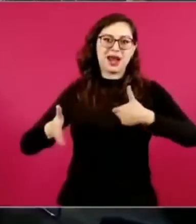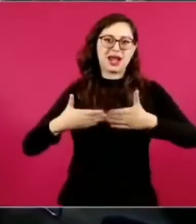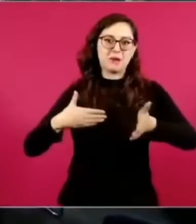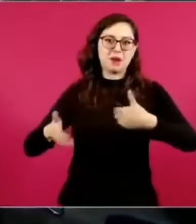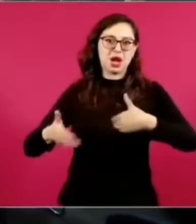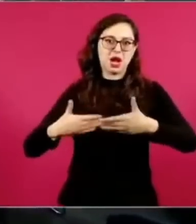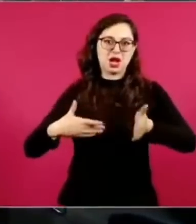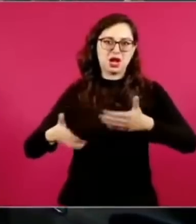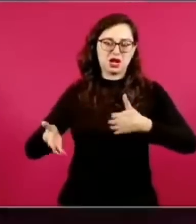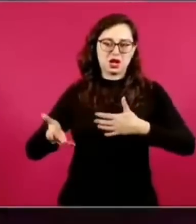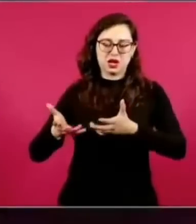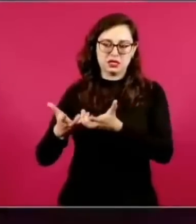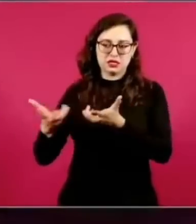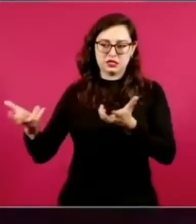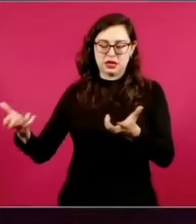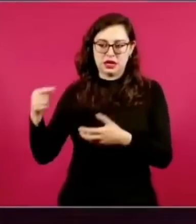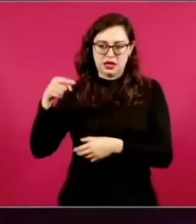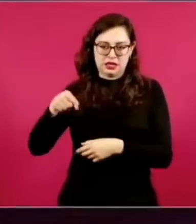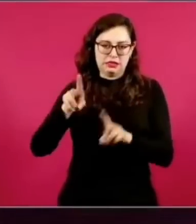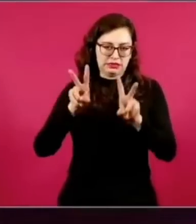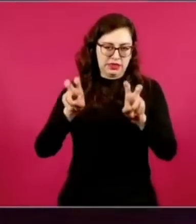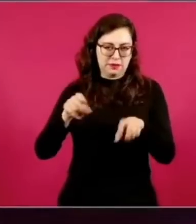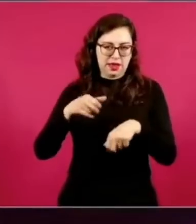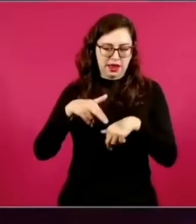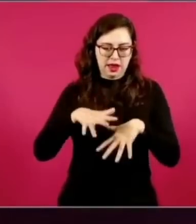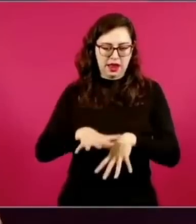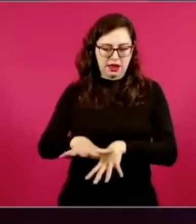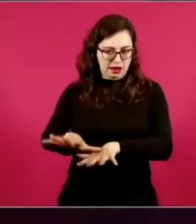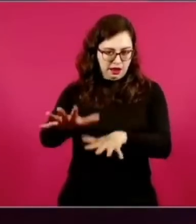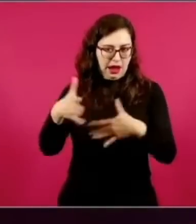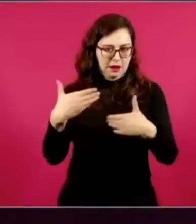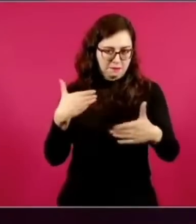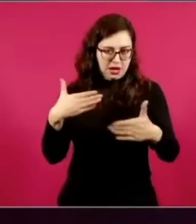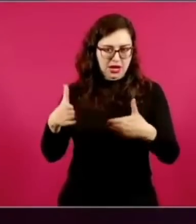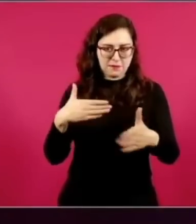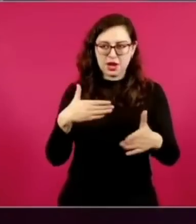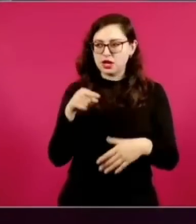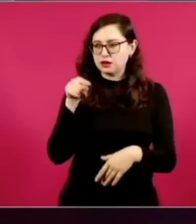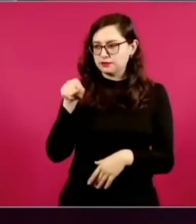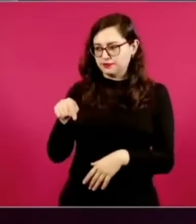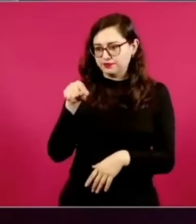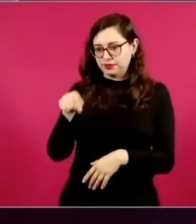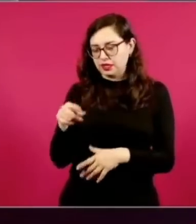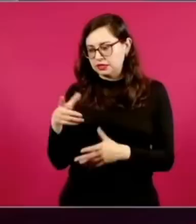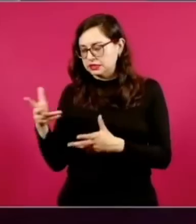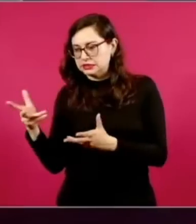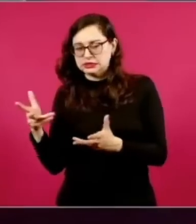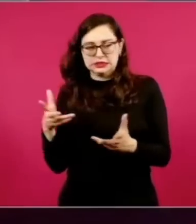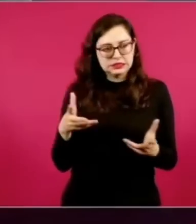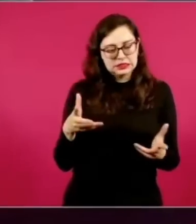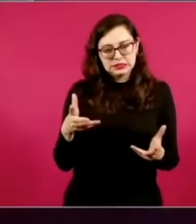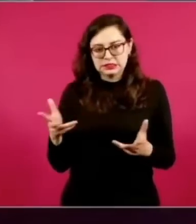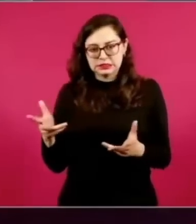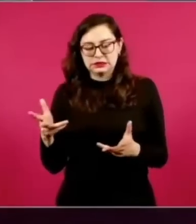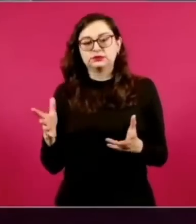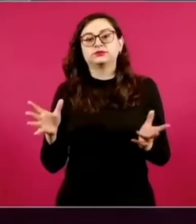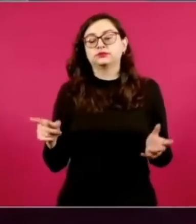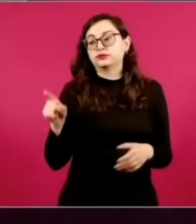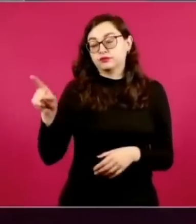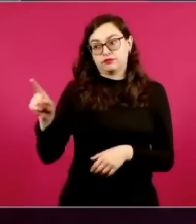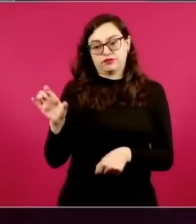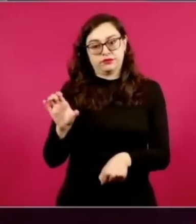proyecto del canal. Y entonces los liberales revolucionarios